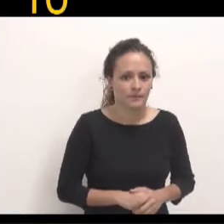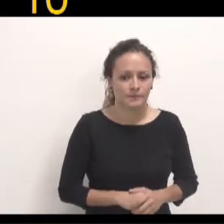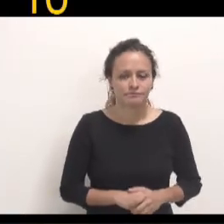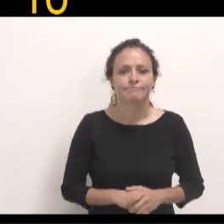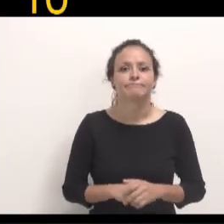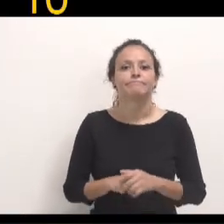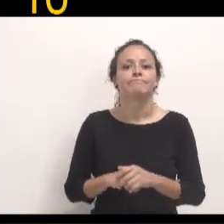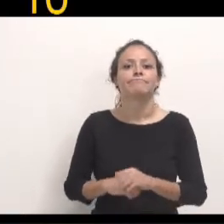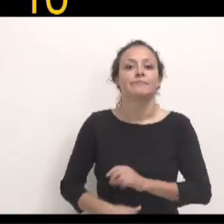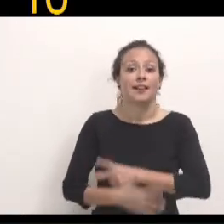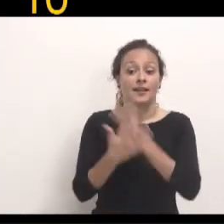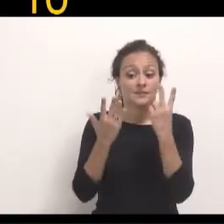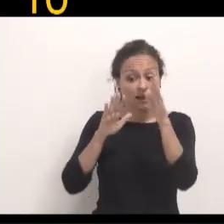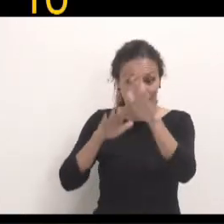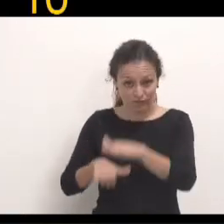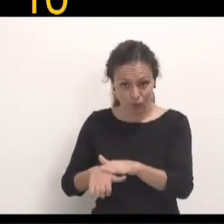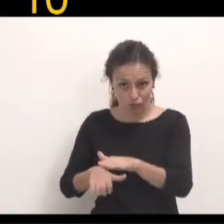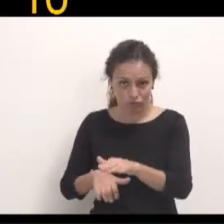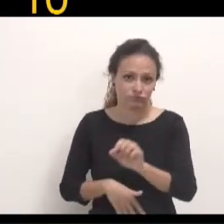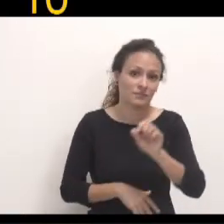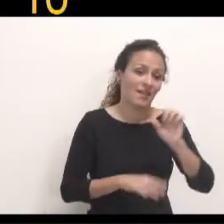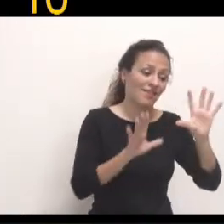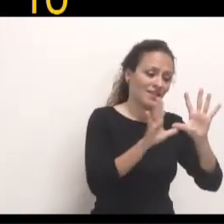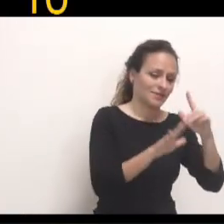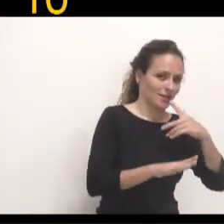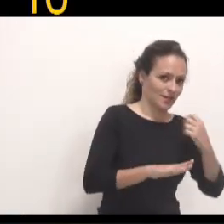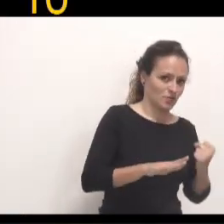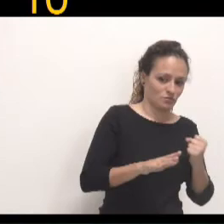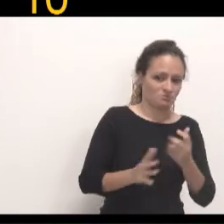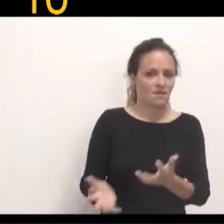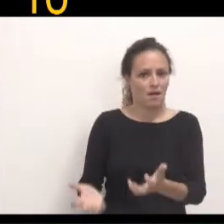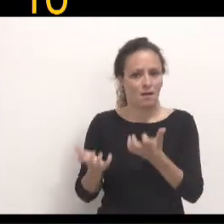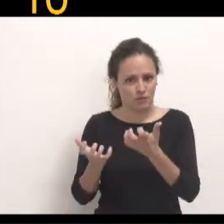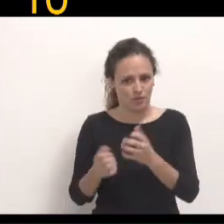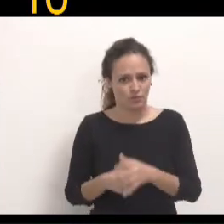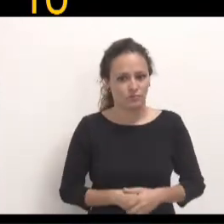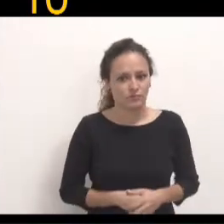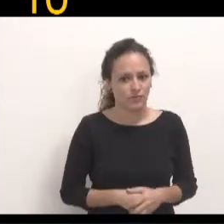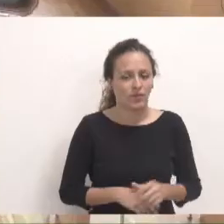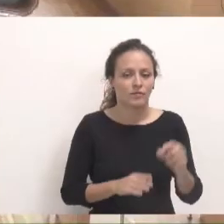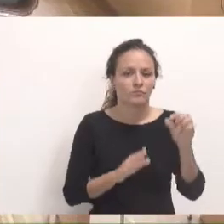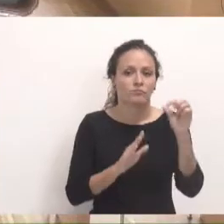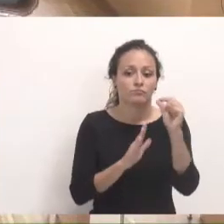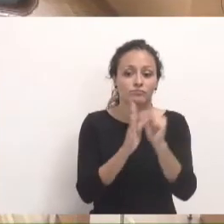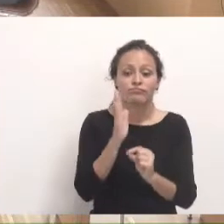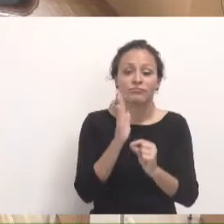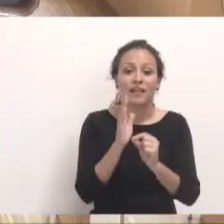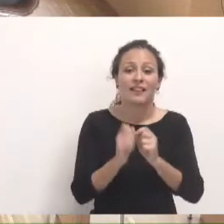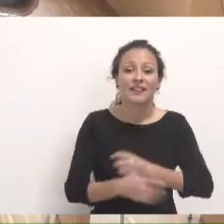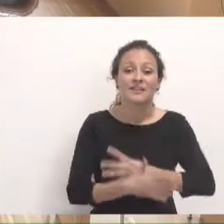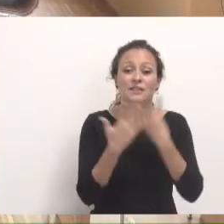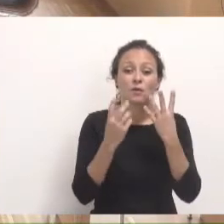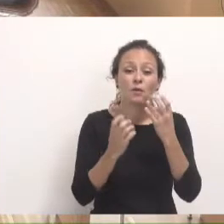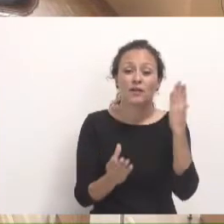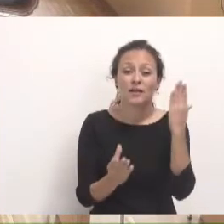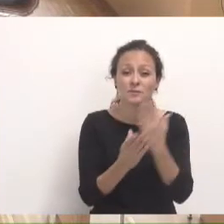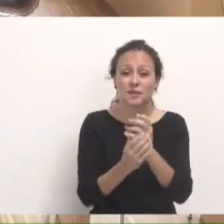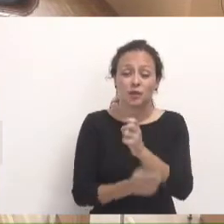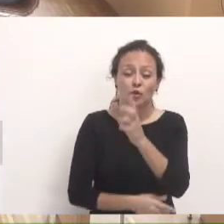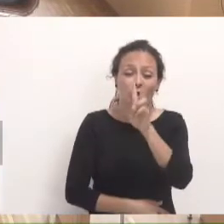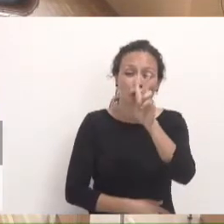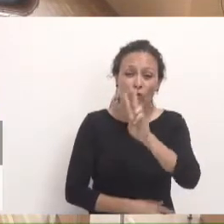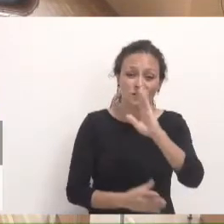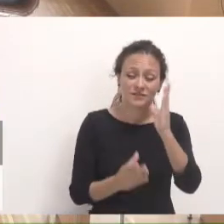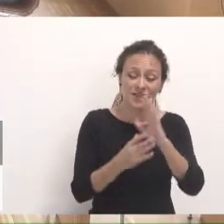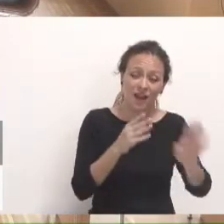Se aprueba por 17 votos a favor y 10 abstenciones. Punto número 19, aprobación inicial del expediente número 2 de modificación del